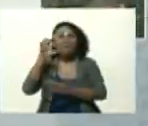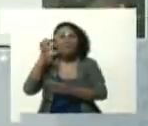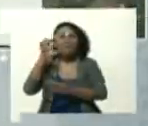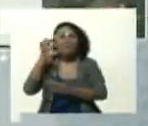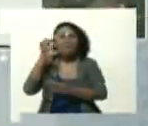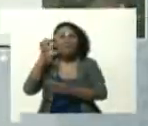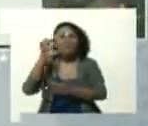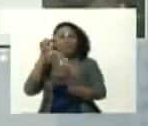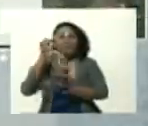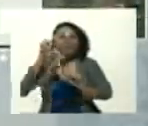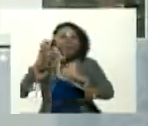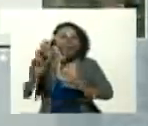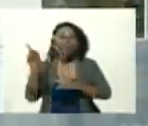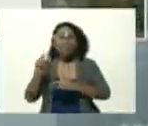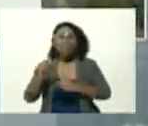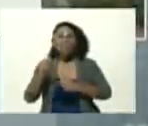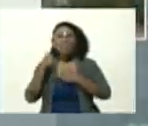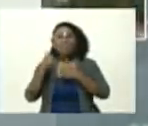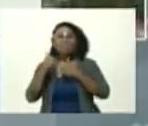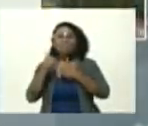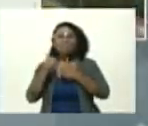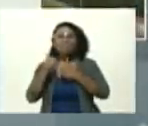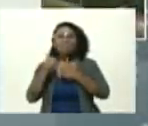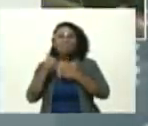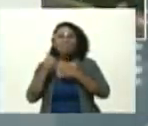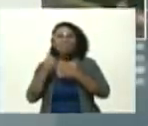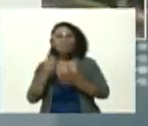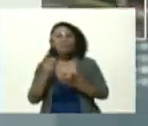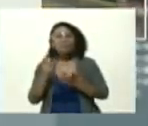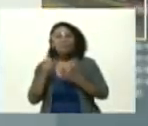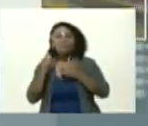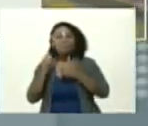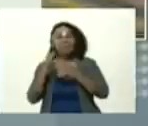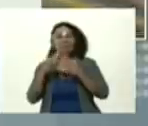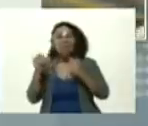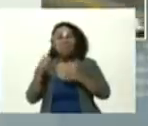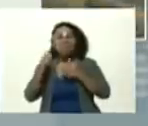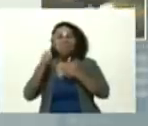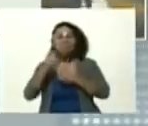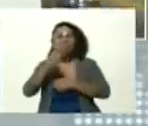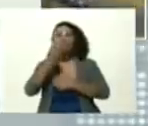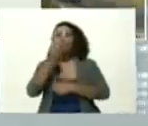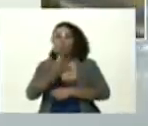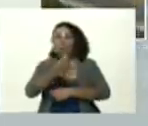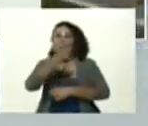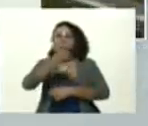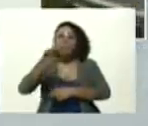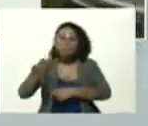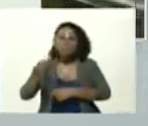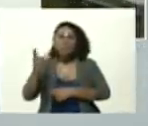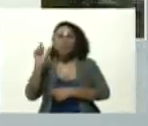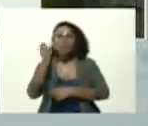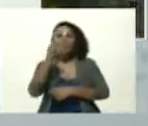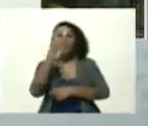Imposible. Demasiado buena gente, todos. Todos son demasiado buena gente. Guaros y